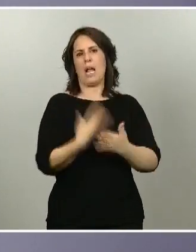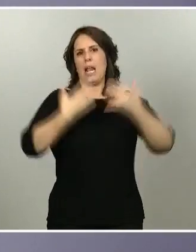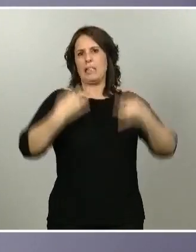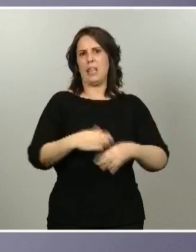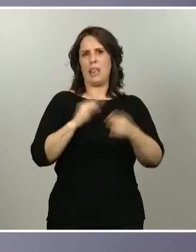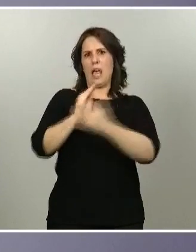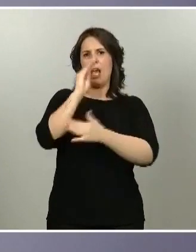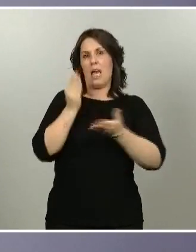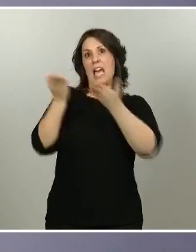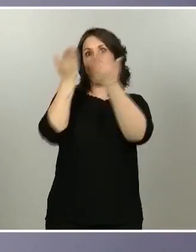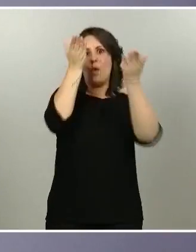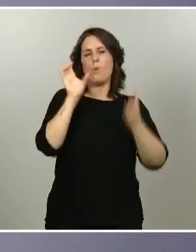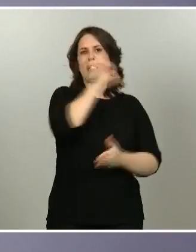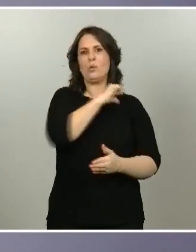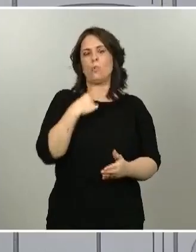caso de necesidad?